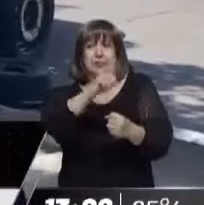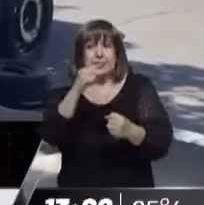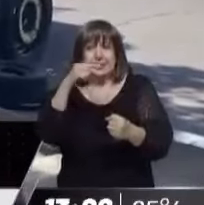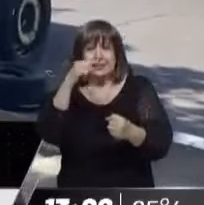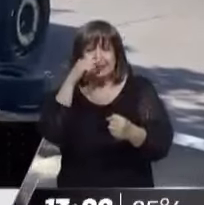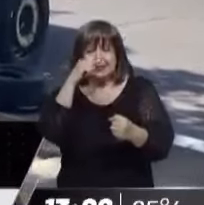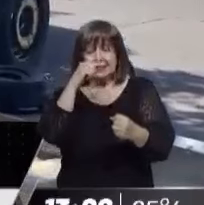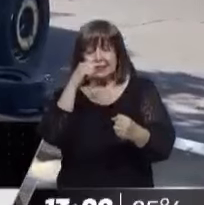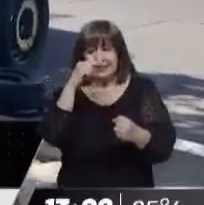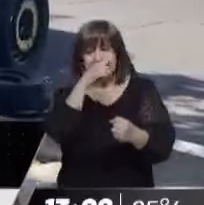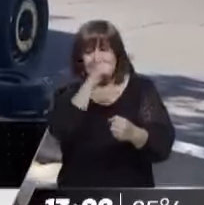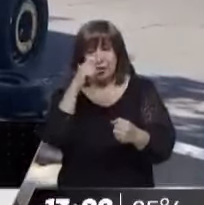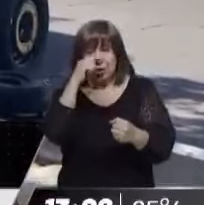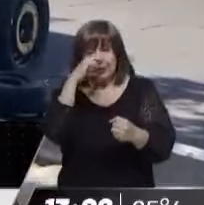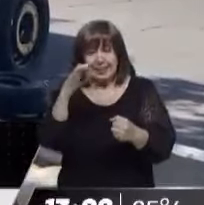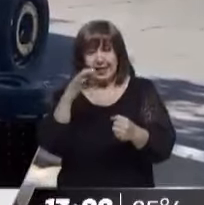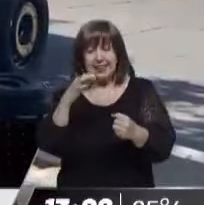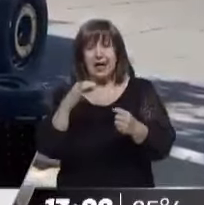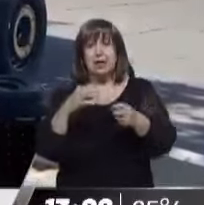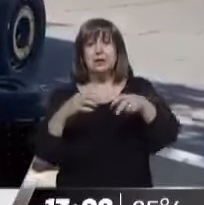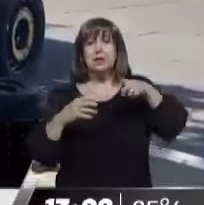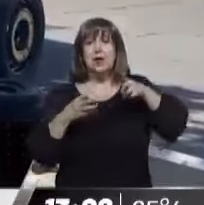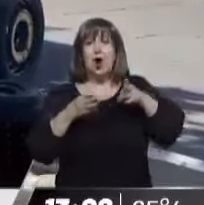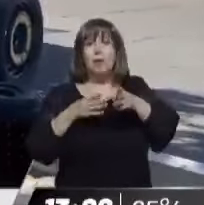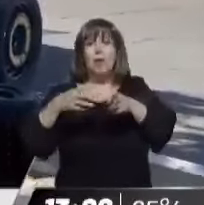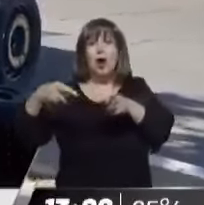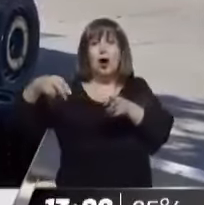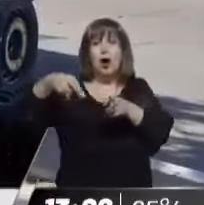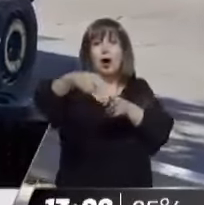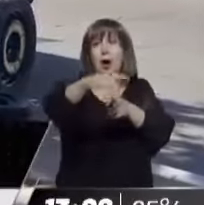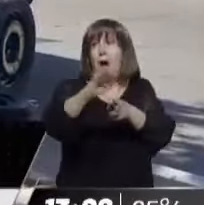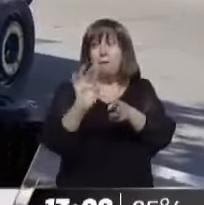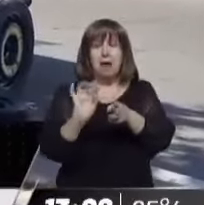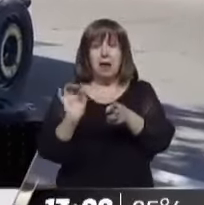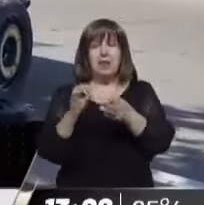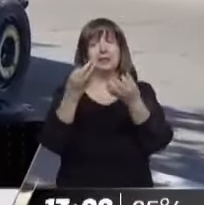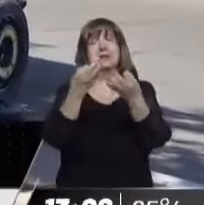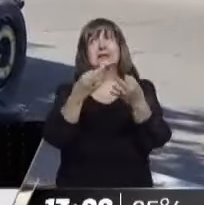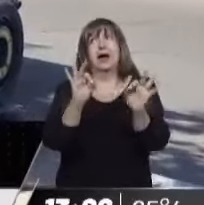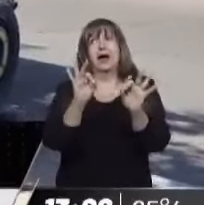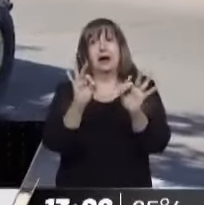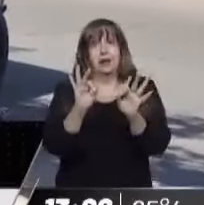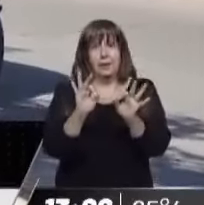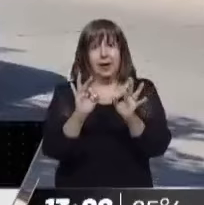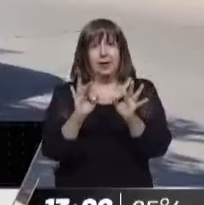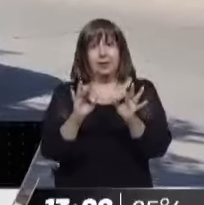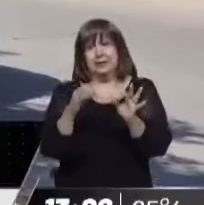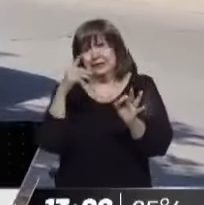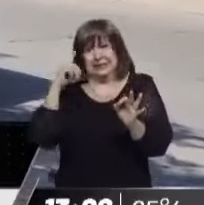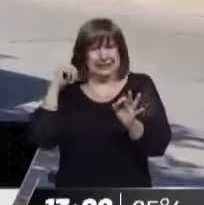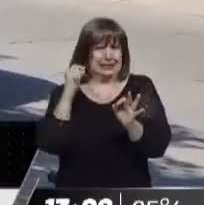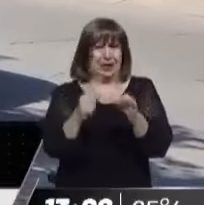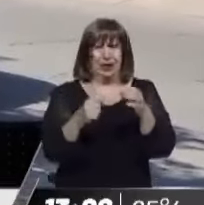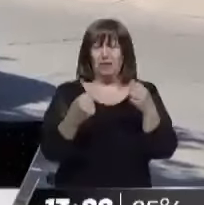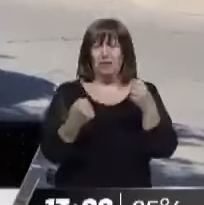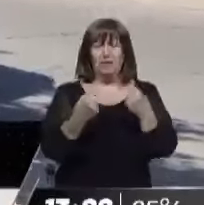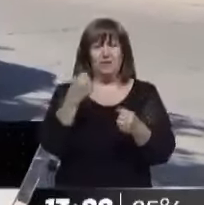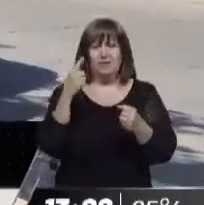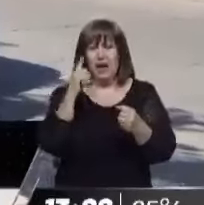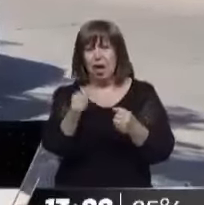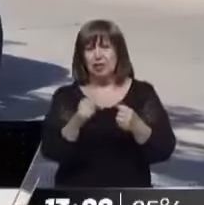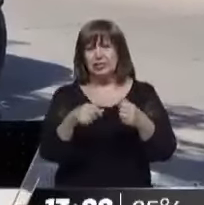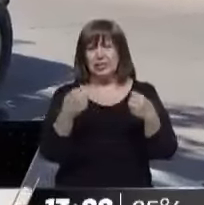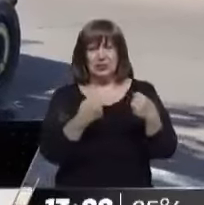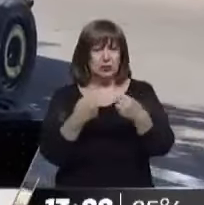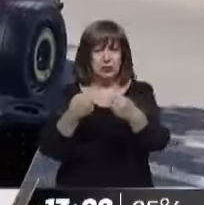persona que se le cruce, se era imposible frenar y manejar esa camioneta, y la verdad que ha sido dentro de